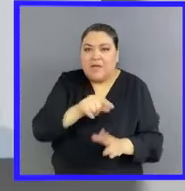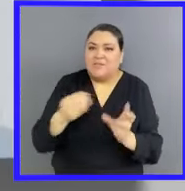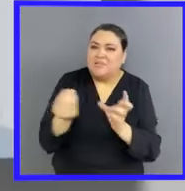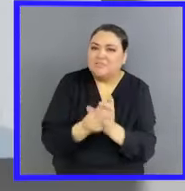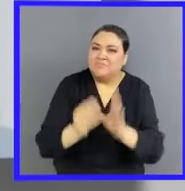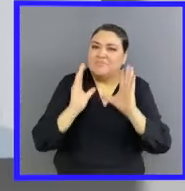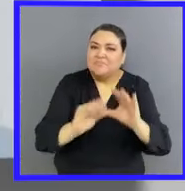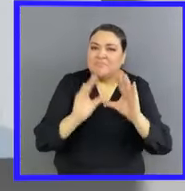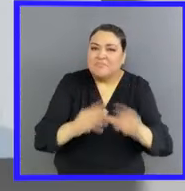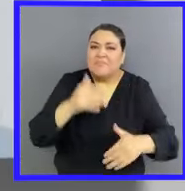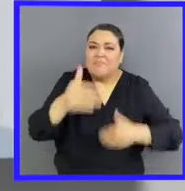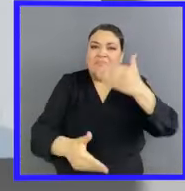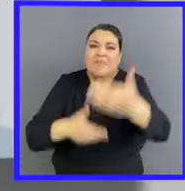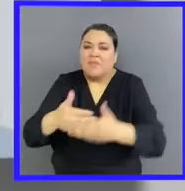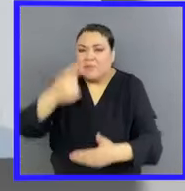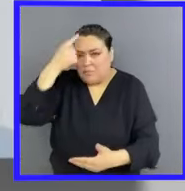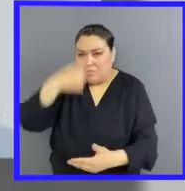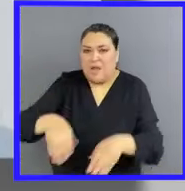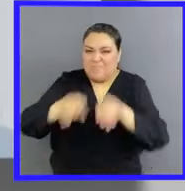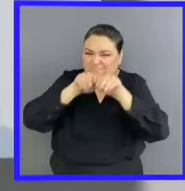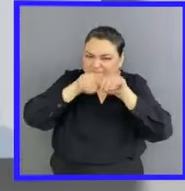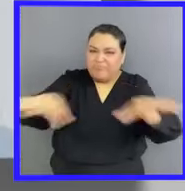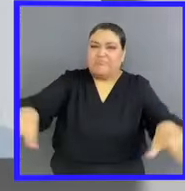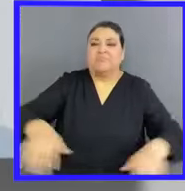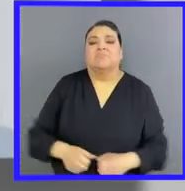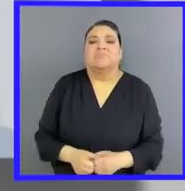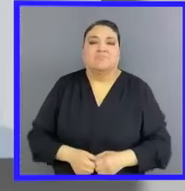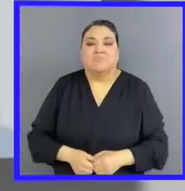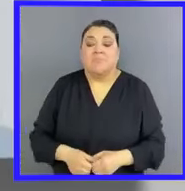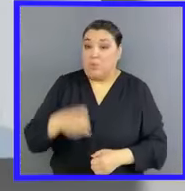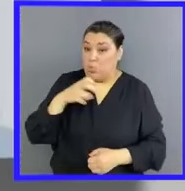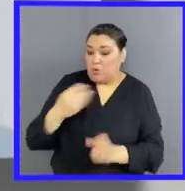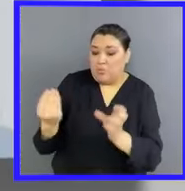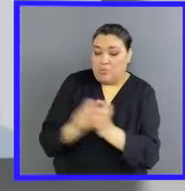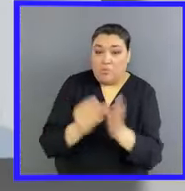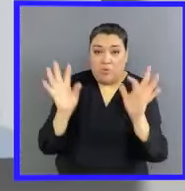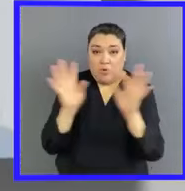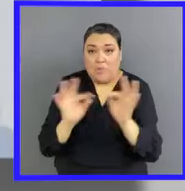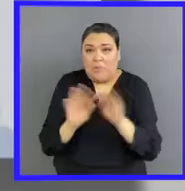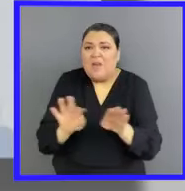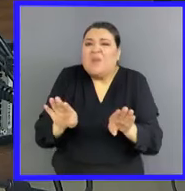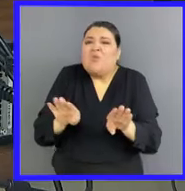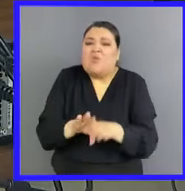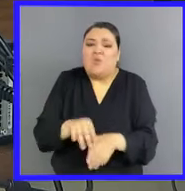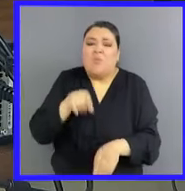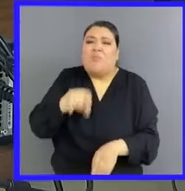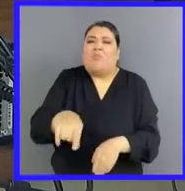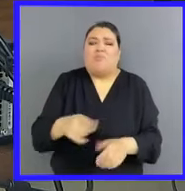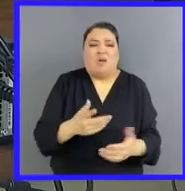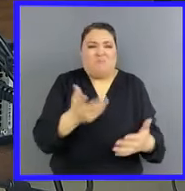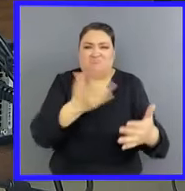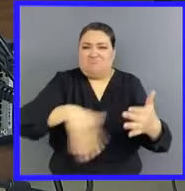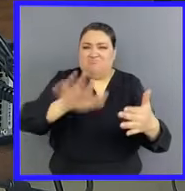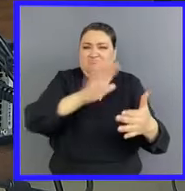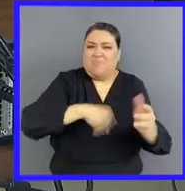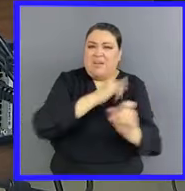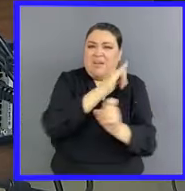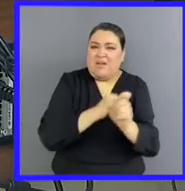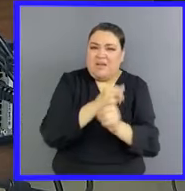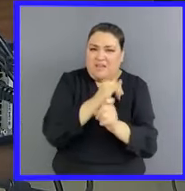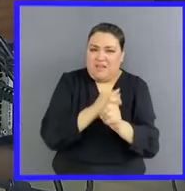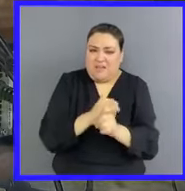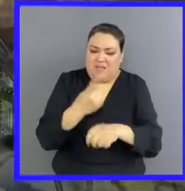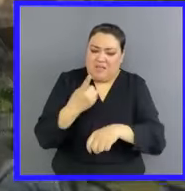de su desarrollo profesional. En esta sesión se explicó la forma en que se puede acceder y utilizar el buscador del Semanario Judicial